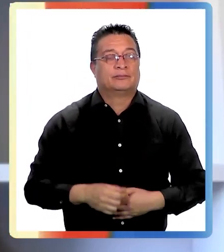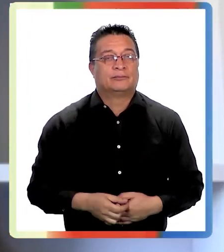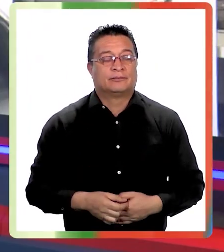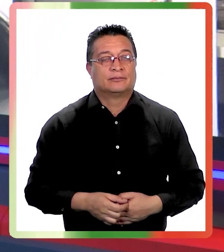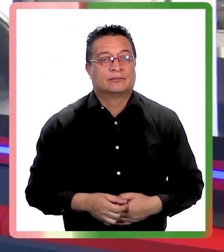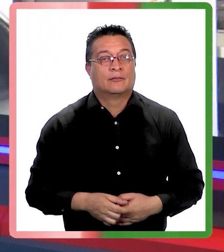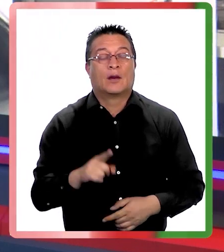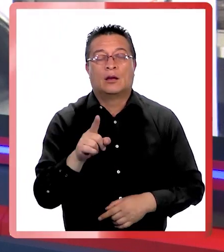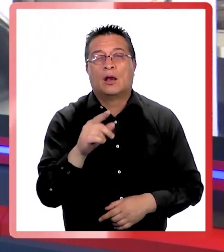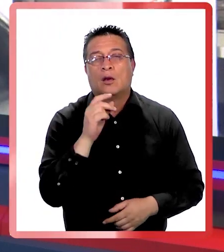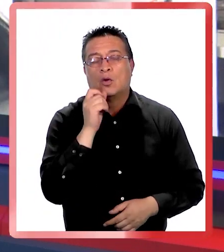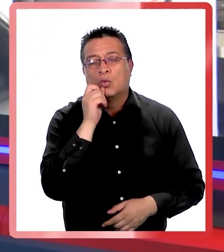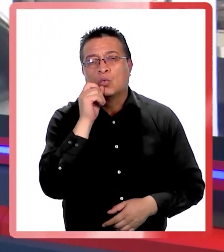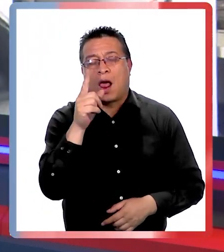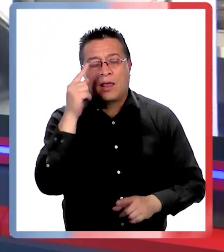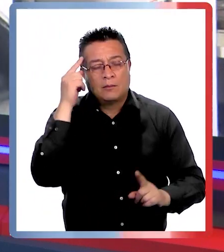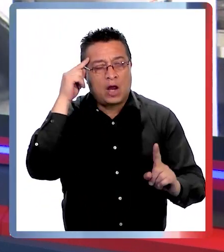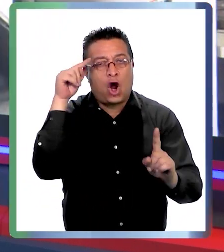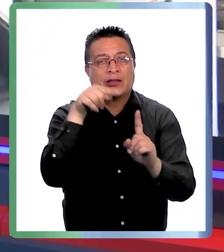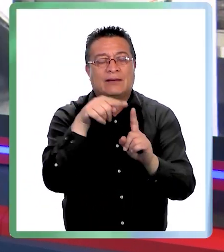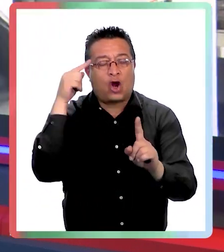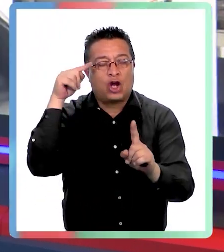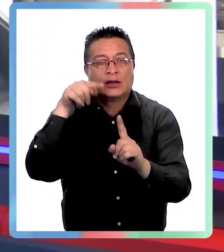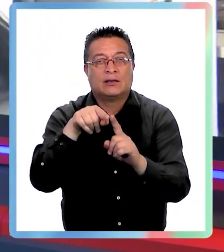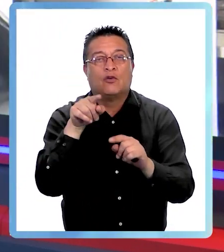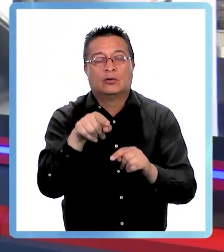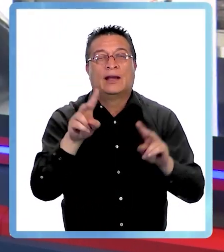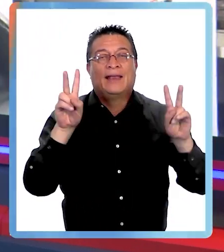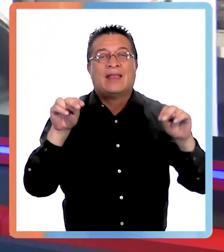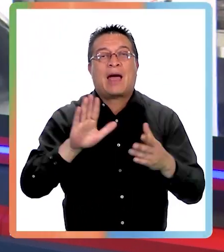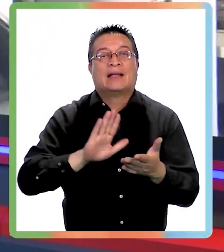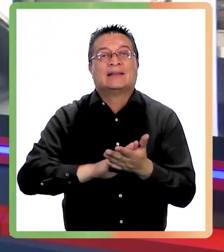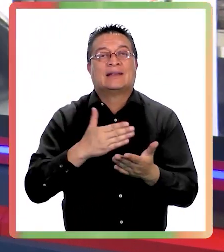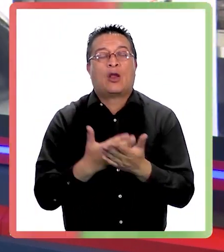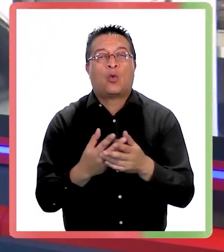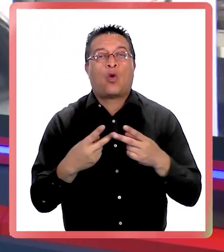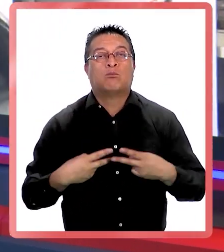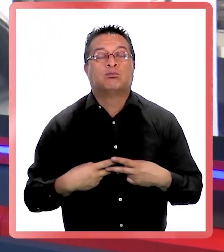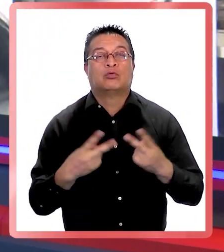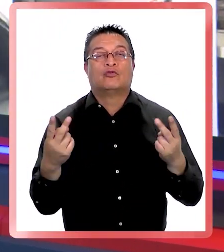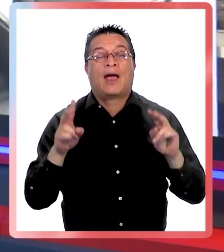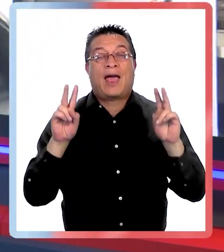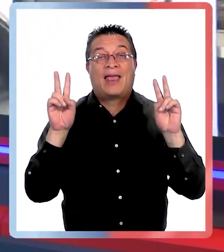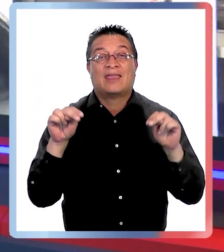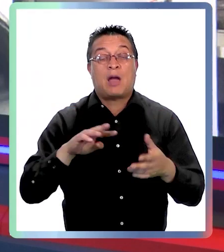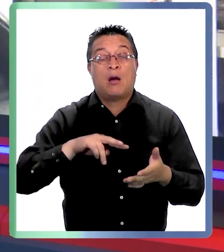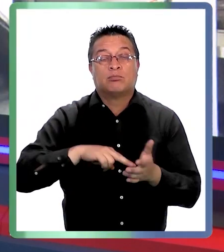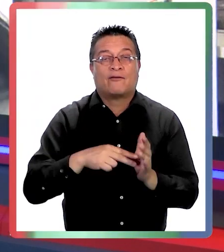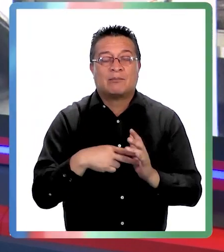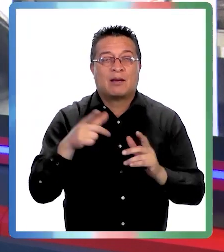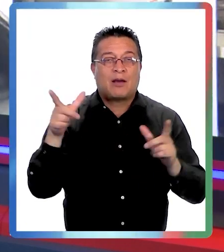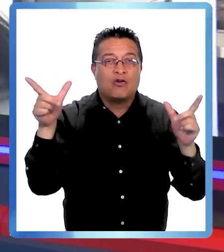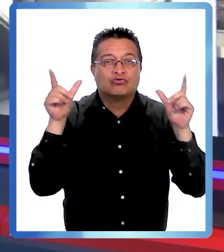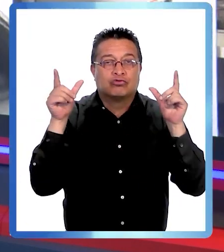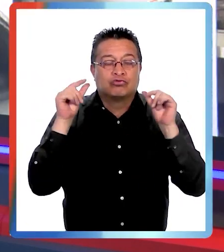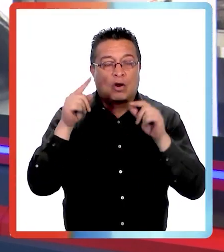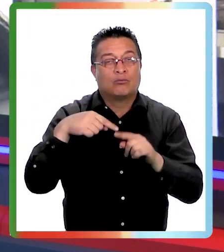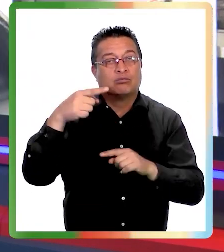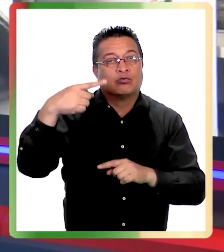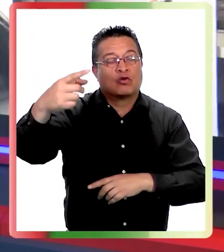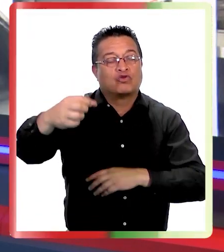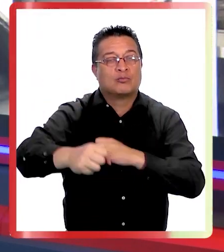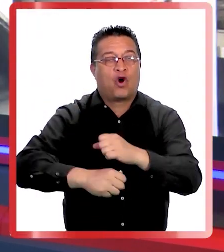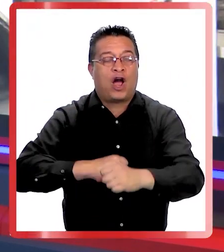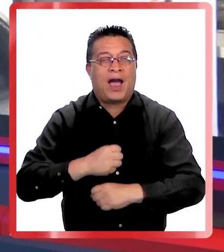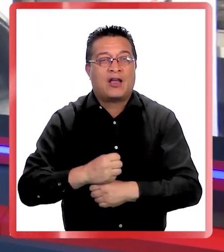consulten. Doctora, ¿cuáles deberían ser los objetivos desde el punto de vista de la salud pública con respecto a los problemas auditivos